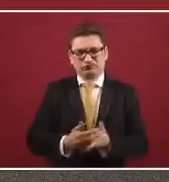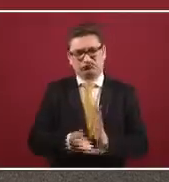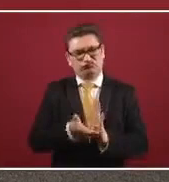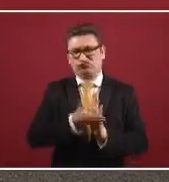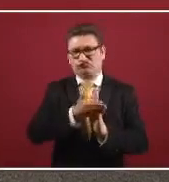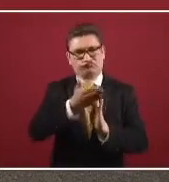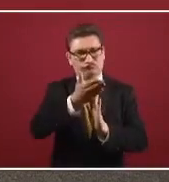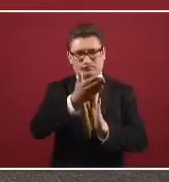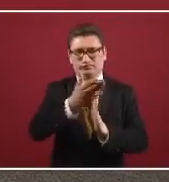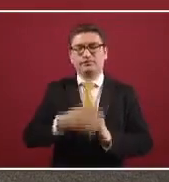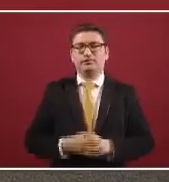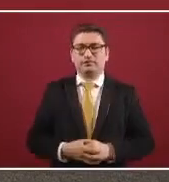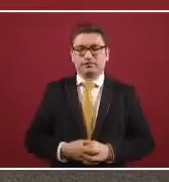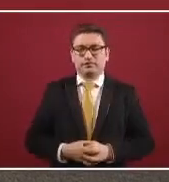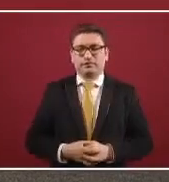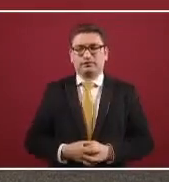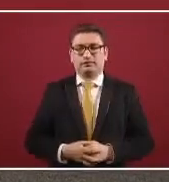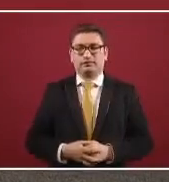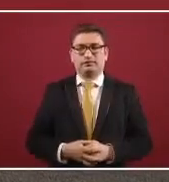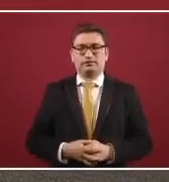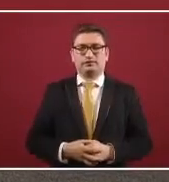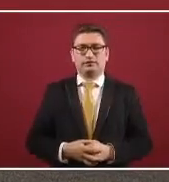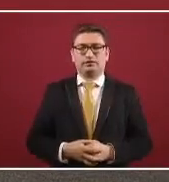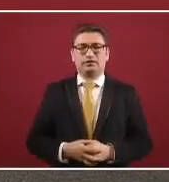o decidió que